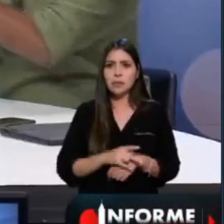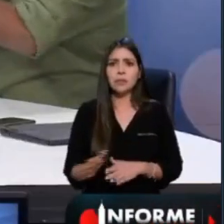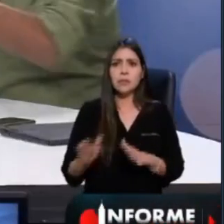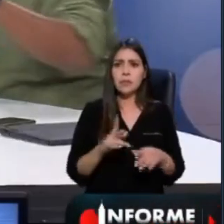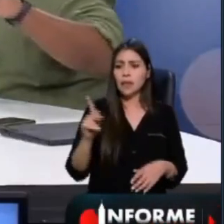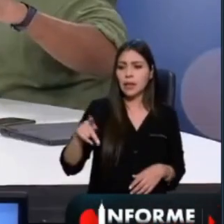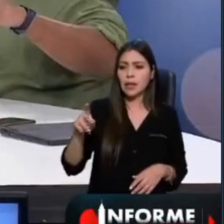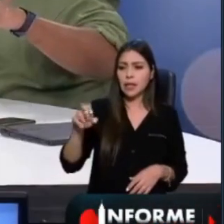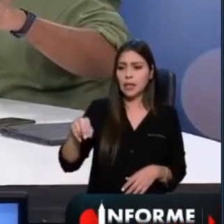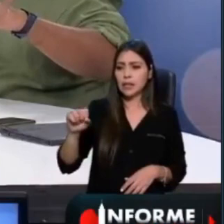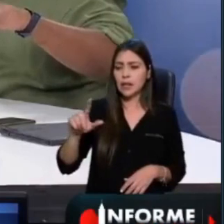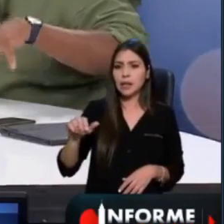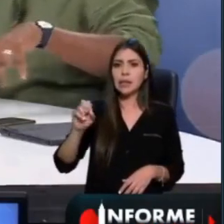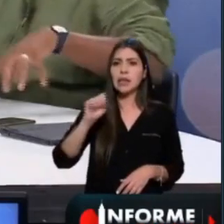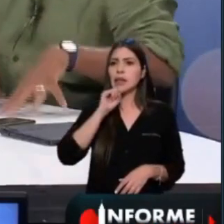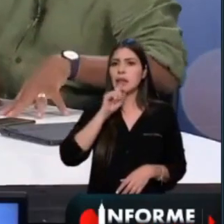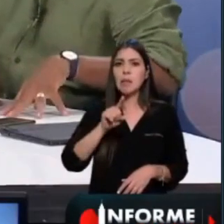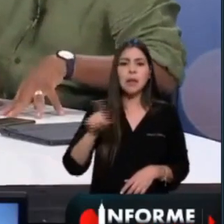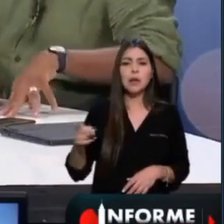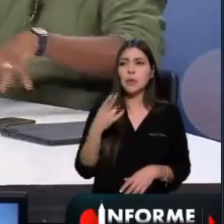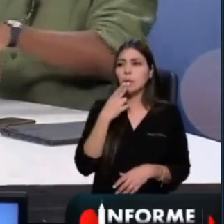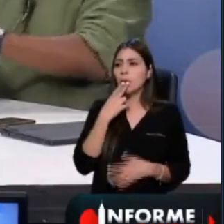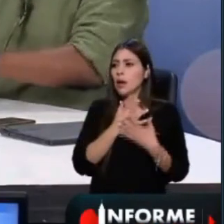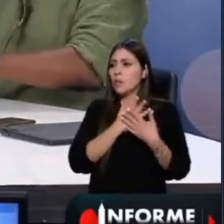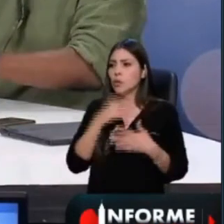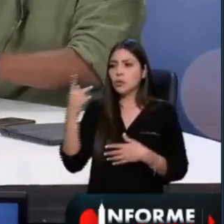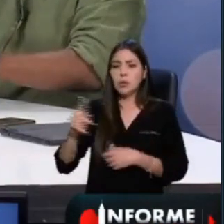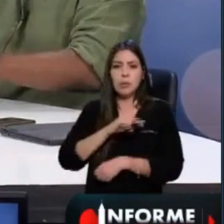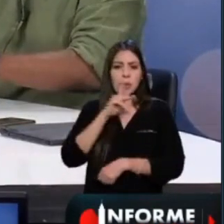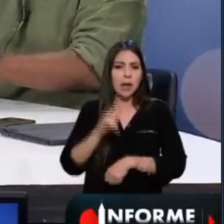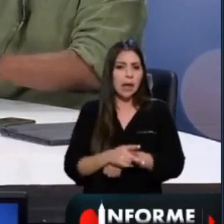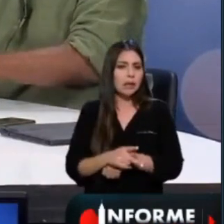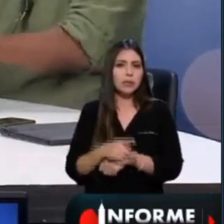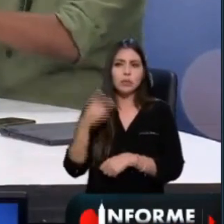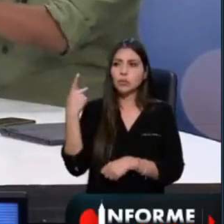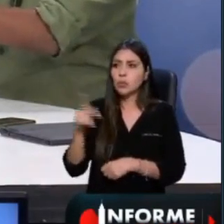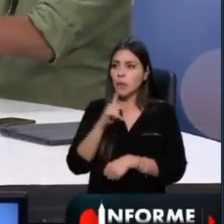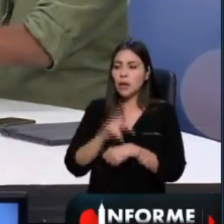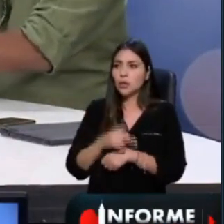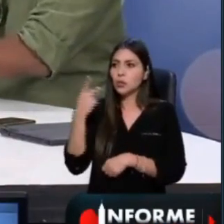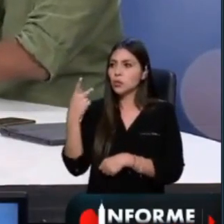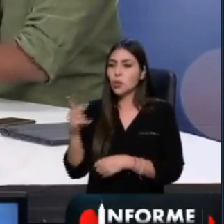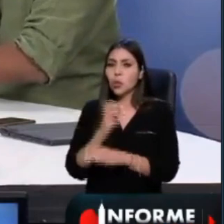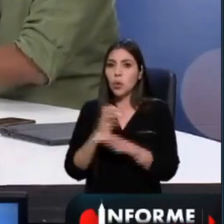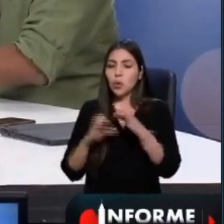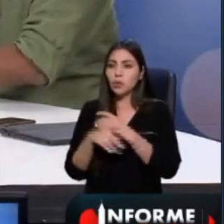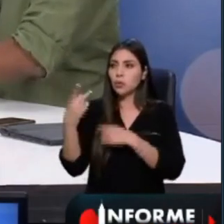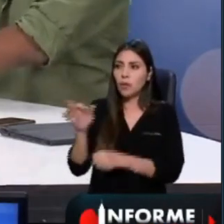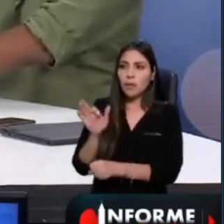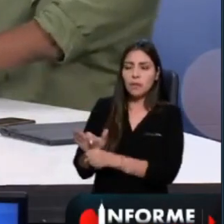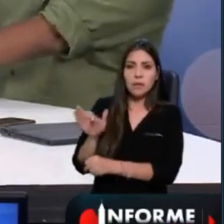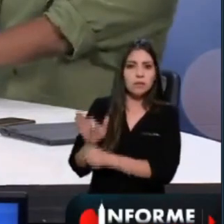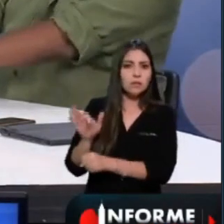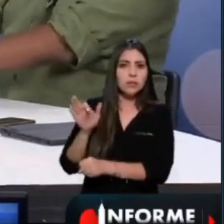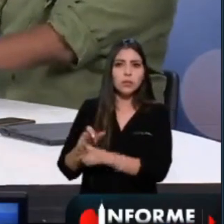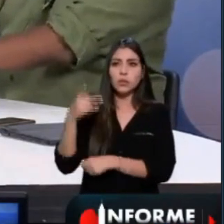de México, ellos son profundamente nacionalistas. Uh-huh. Aman a su patria, defienden los intereses de su patria, uh-huh. defienden a sus